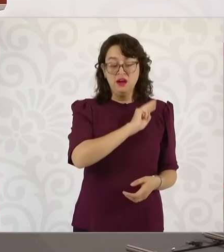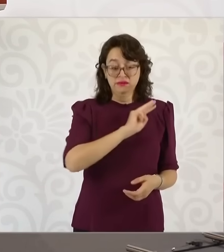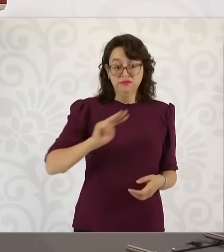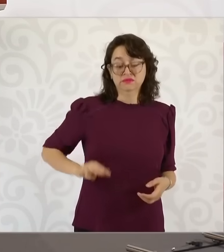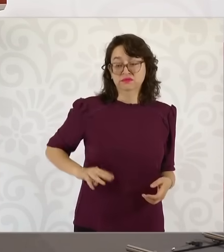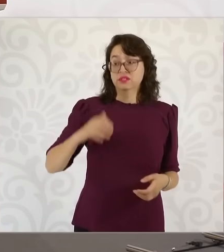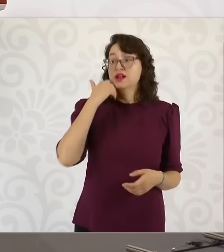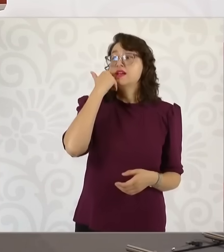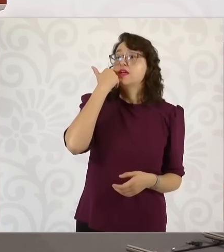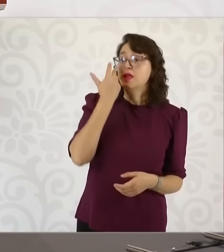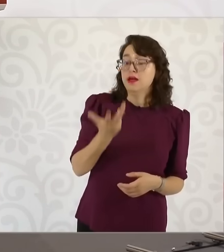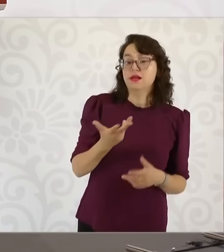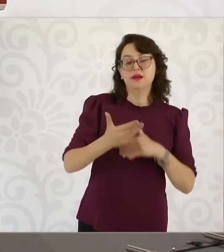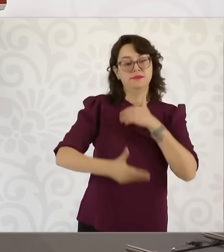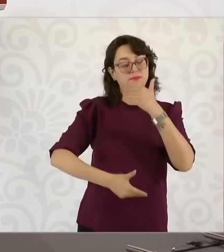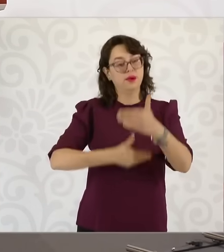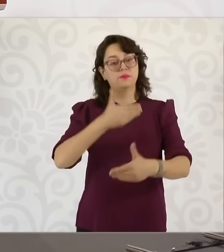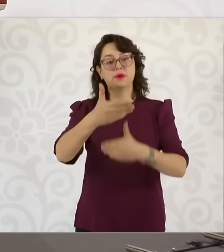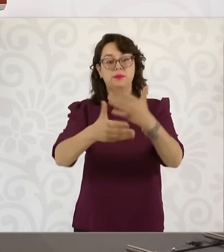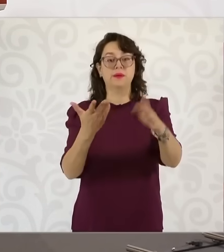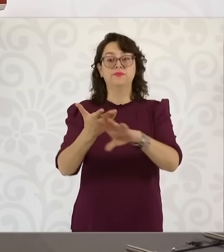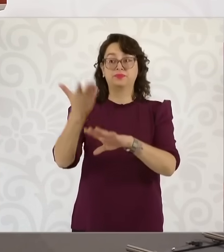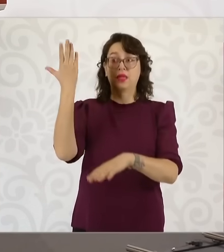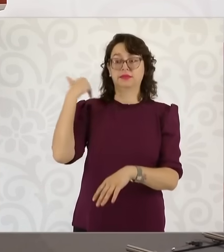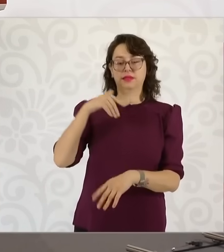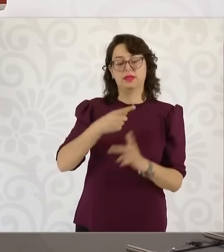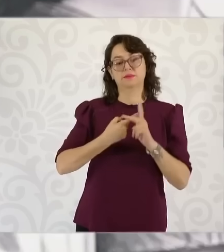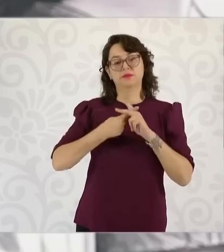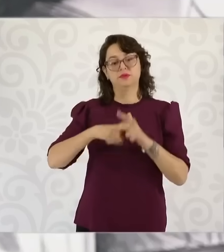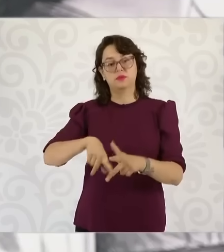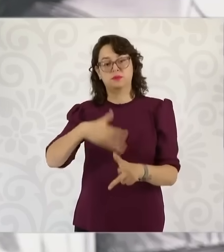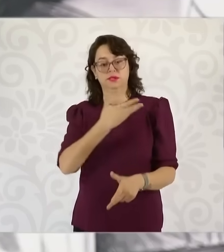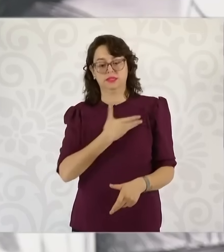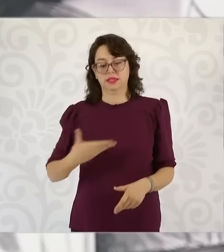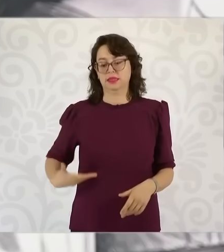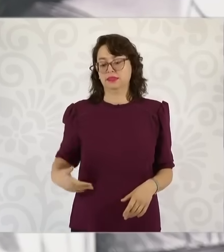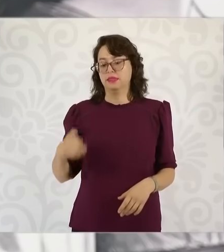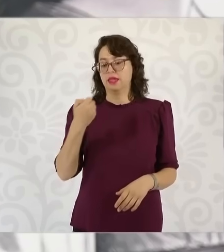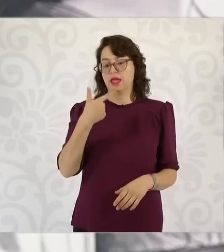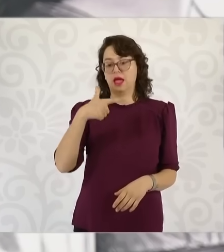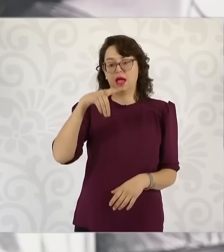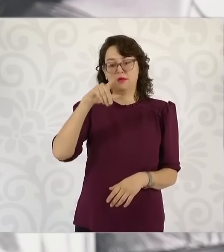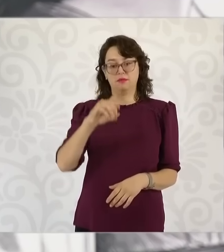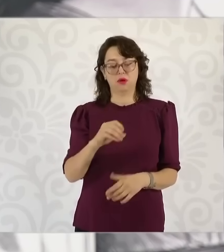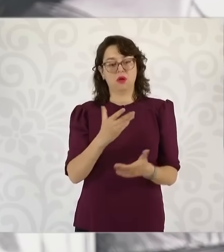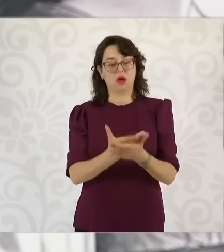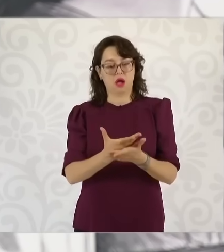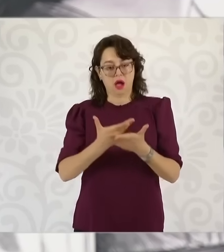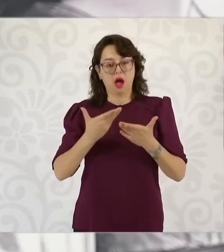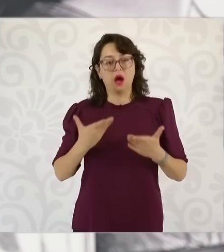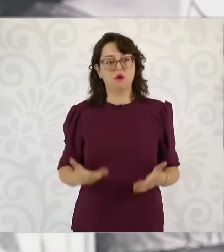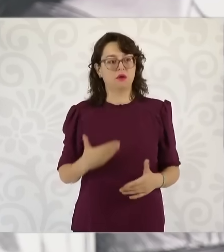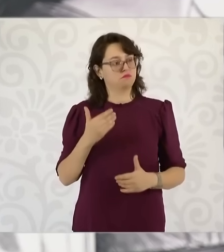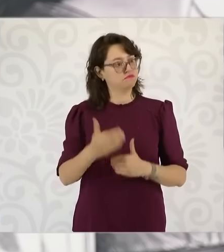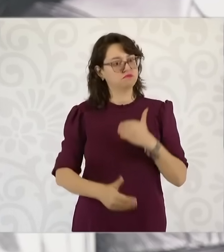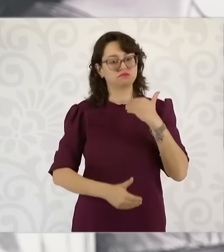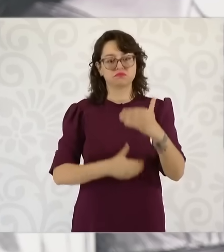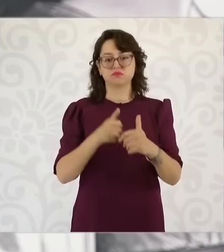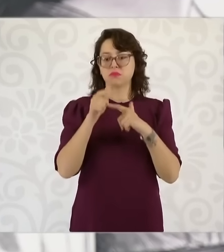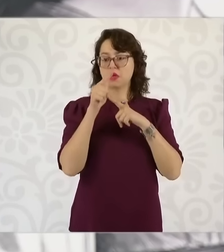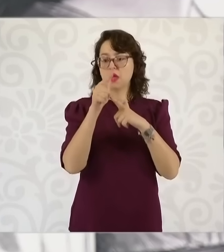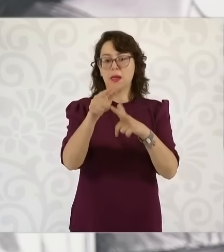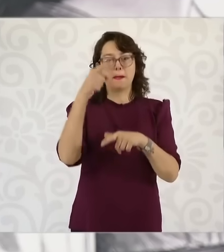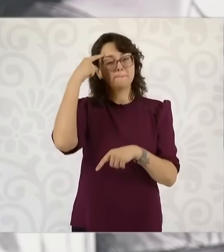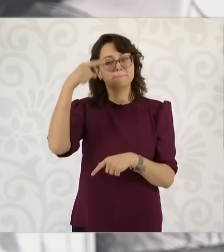que inició con el presidente Andrés Manuel López Obrador es claro: acercar los servicios de salud a las personas, especialmente a las zonas